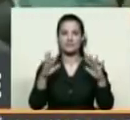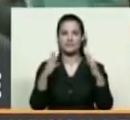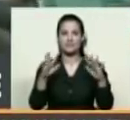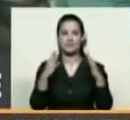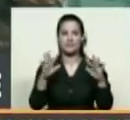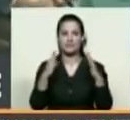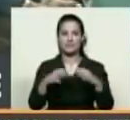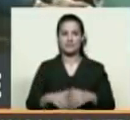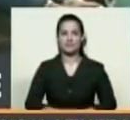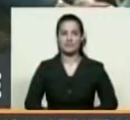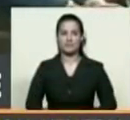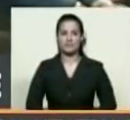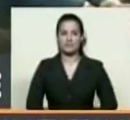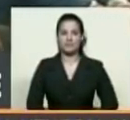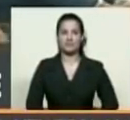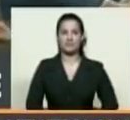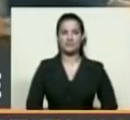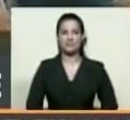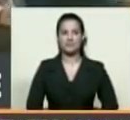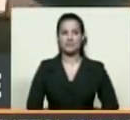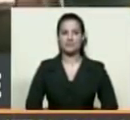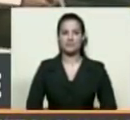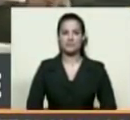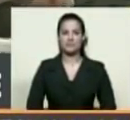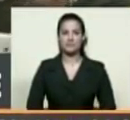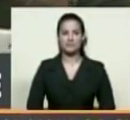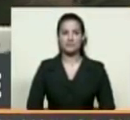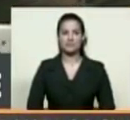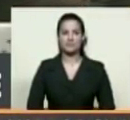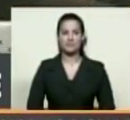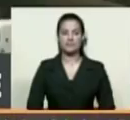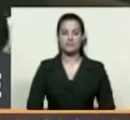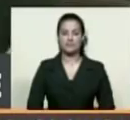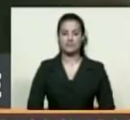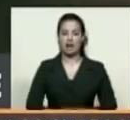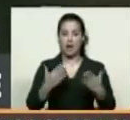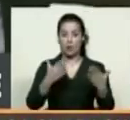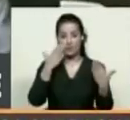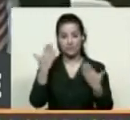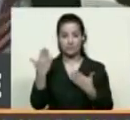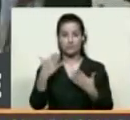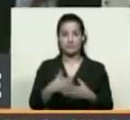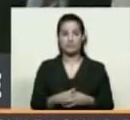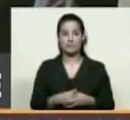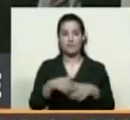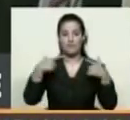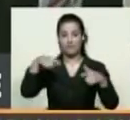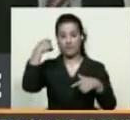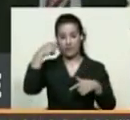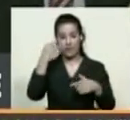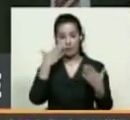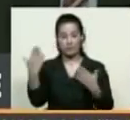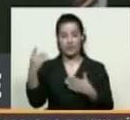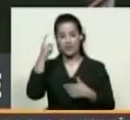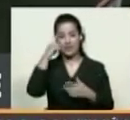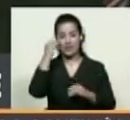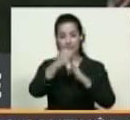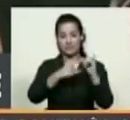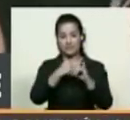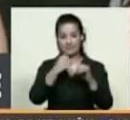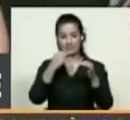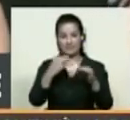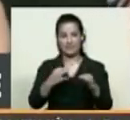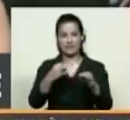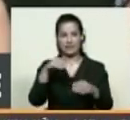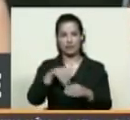En este momento quedan cordialmente invitados todas y todos a la exposición digital Orden 30 de julio, Día de la Soberanía y Dignidad